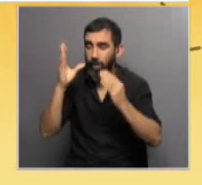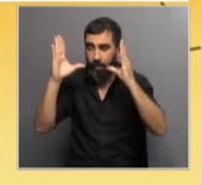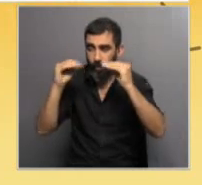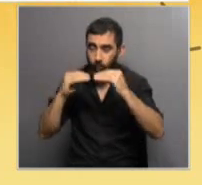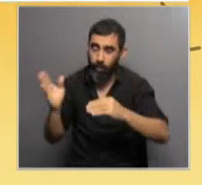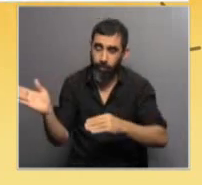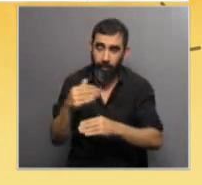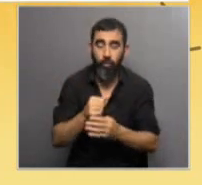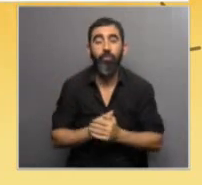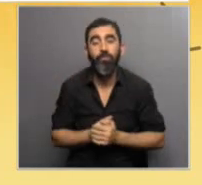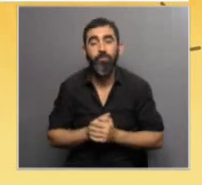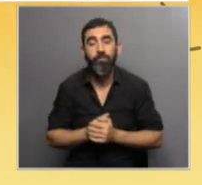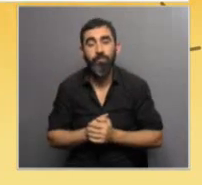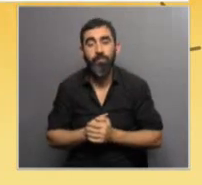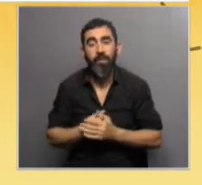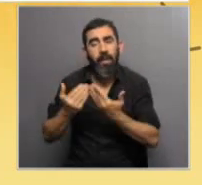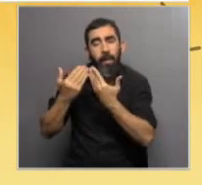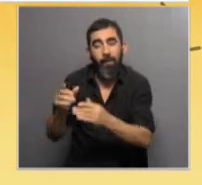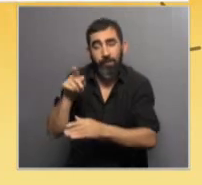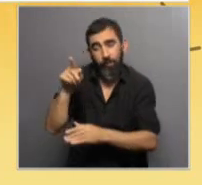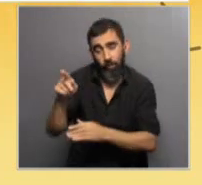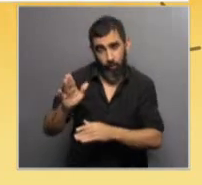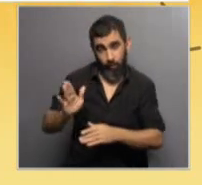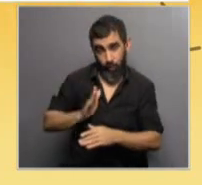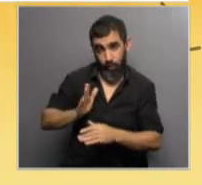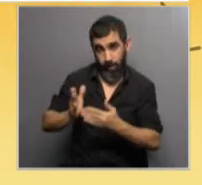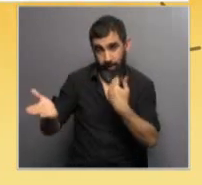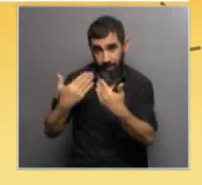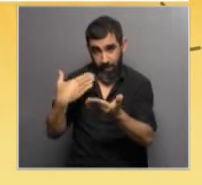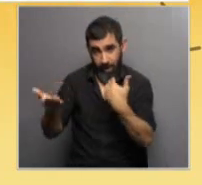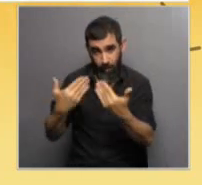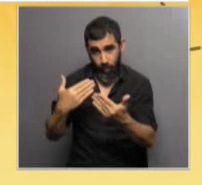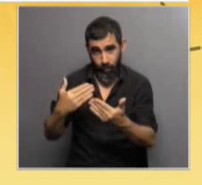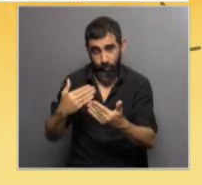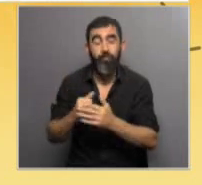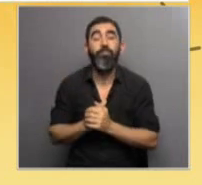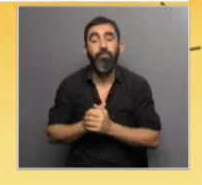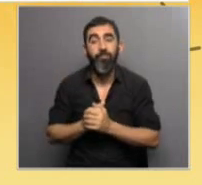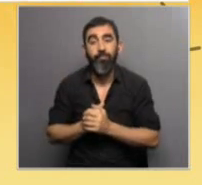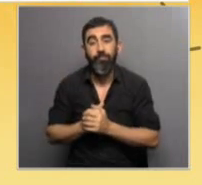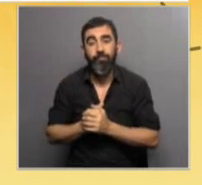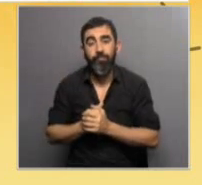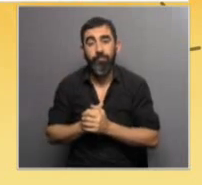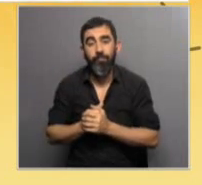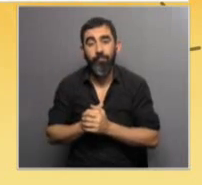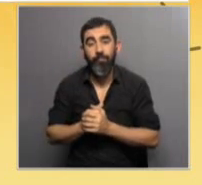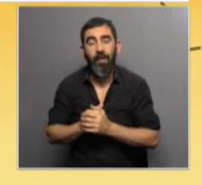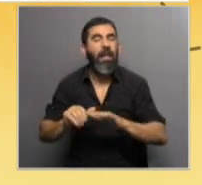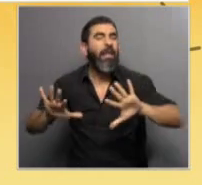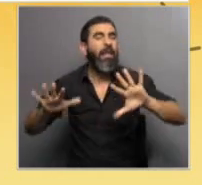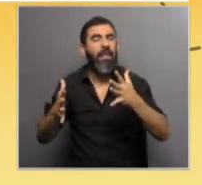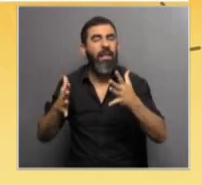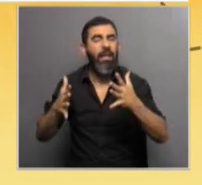bien o feria vamos a comenzar contigo esta conversación a tres voces para hablar un poco de qué es el